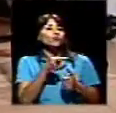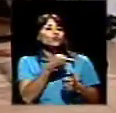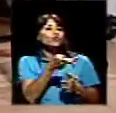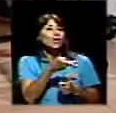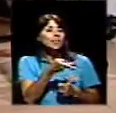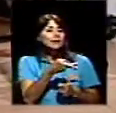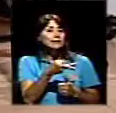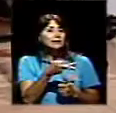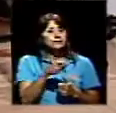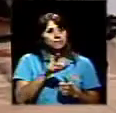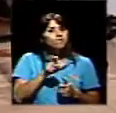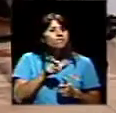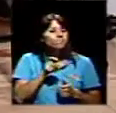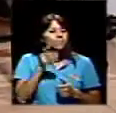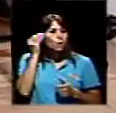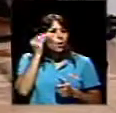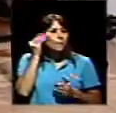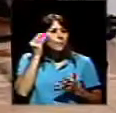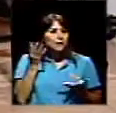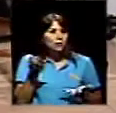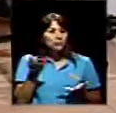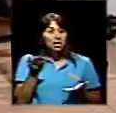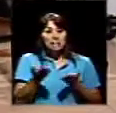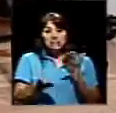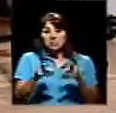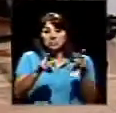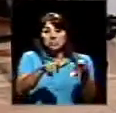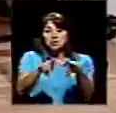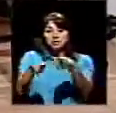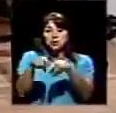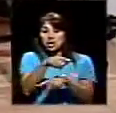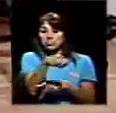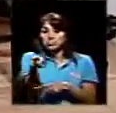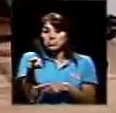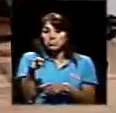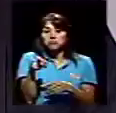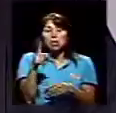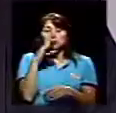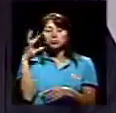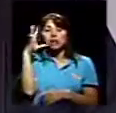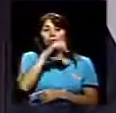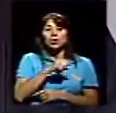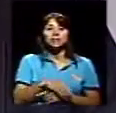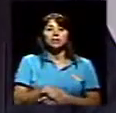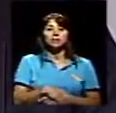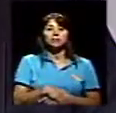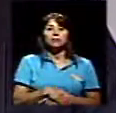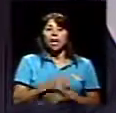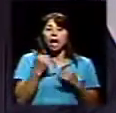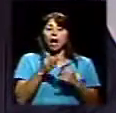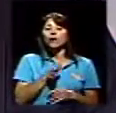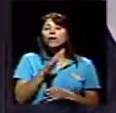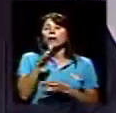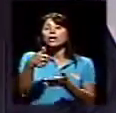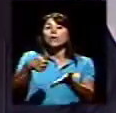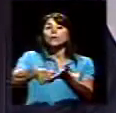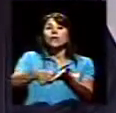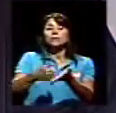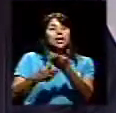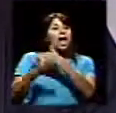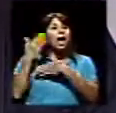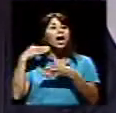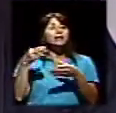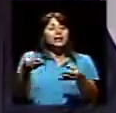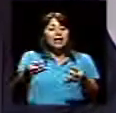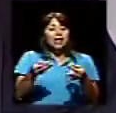votante podría ser que no lo note mucho, porque llegó en el momento de votar y antes le daban 3 papelitos y ahora le darán 2, y como que, pero